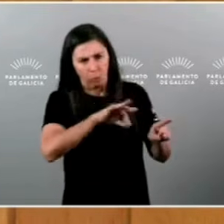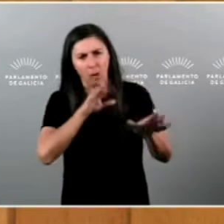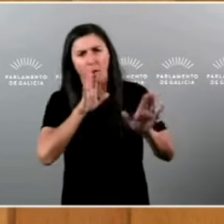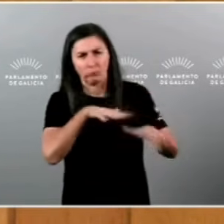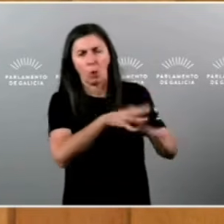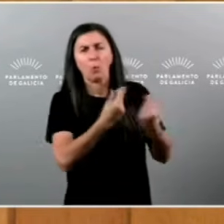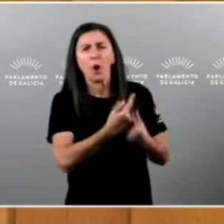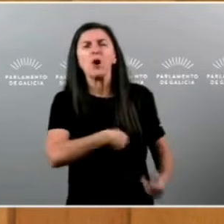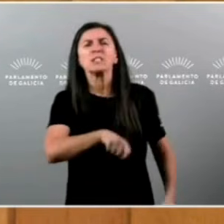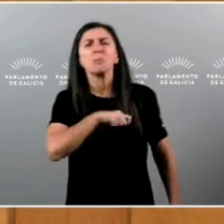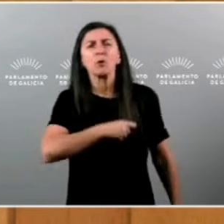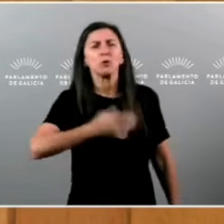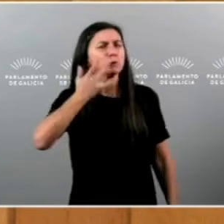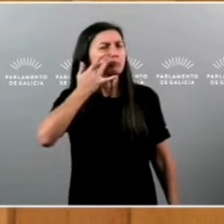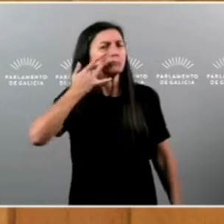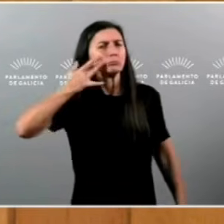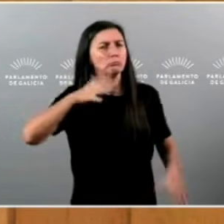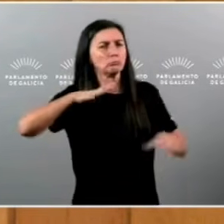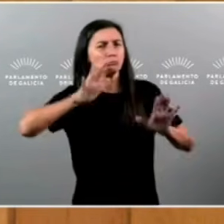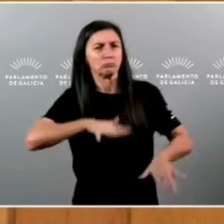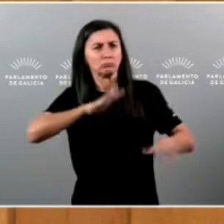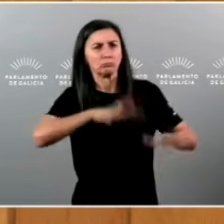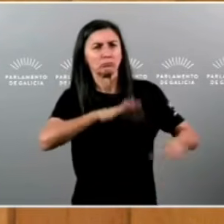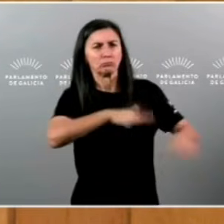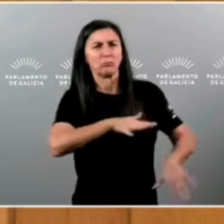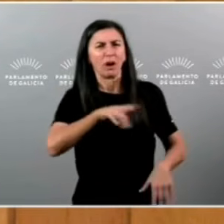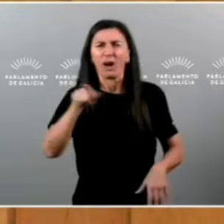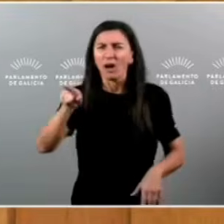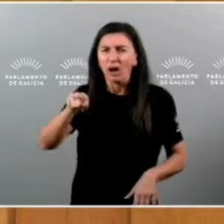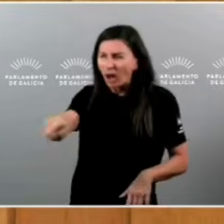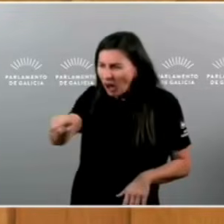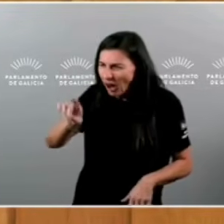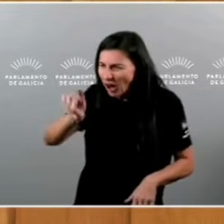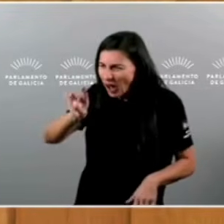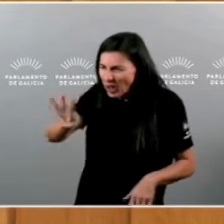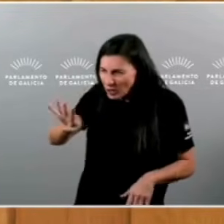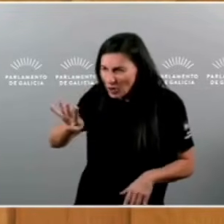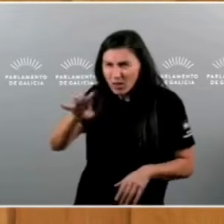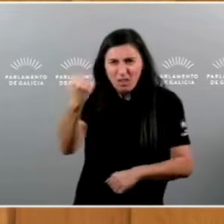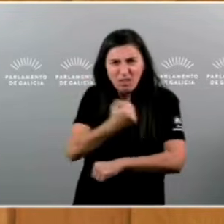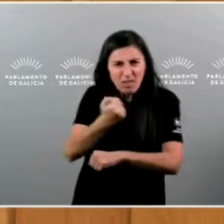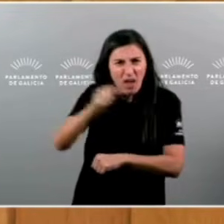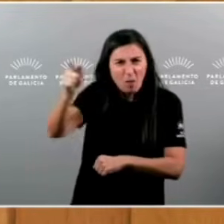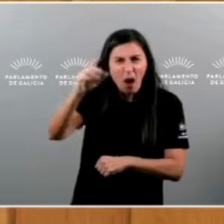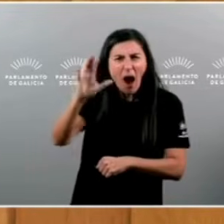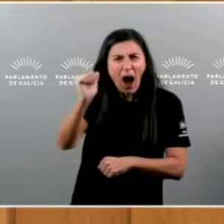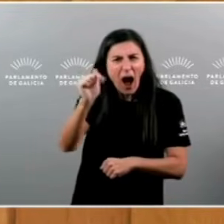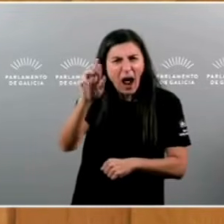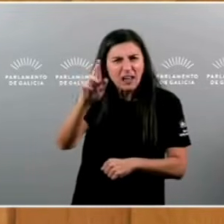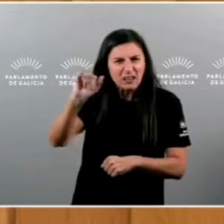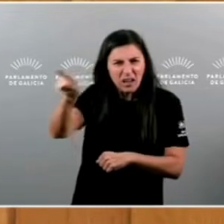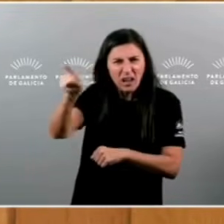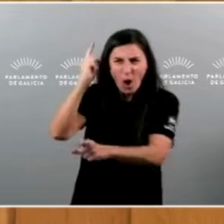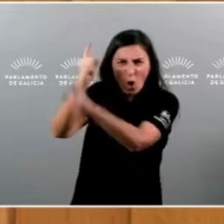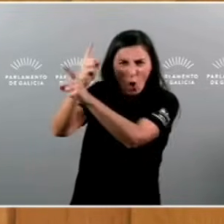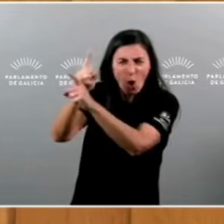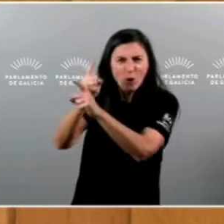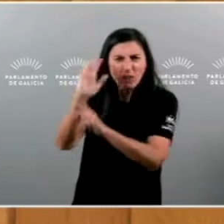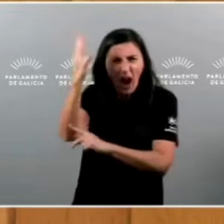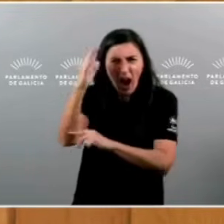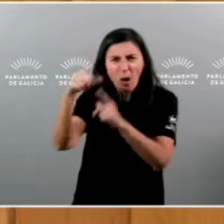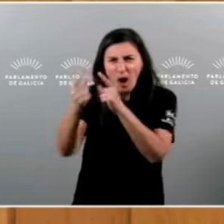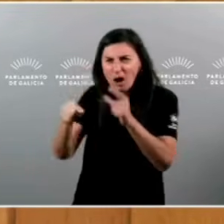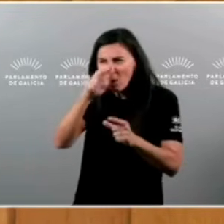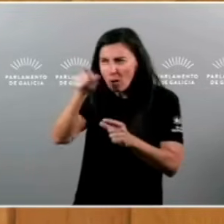o 14 de decembro contra Altri, con lo bueno que es el eucalipto. Que queres? Biodiversidade?